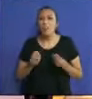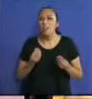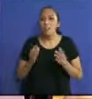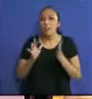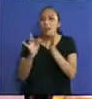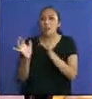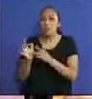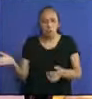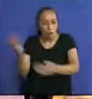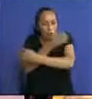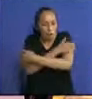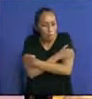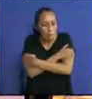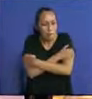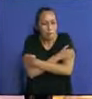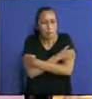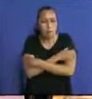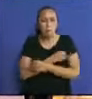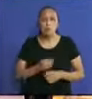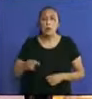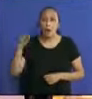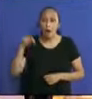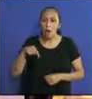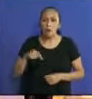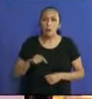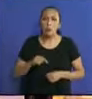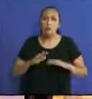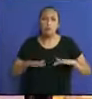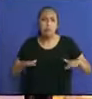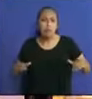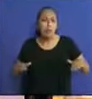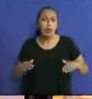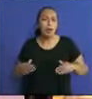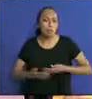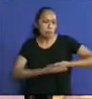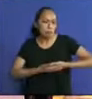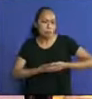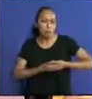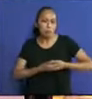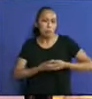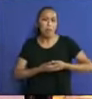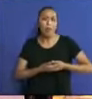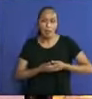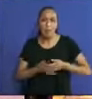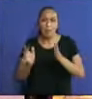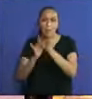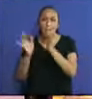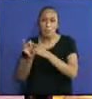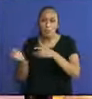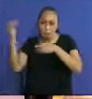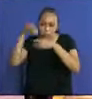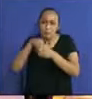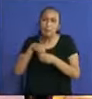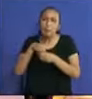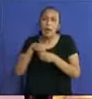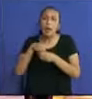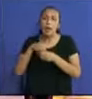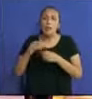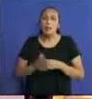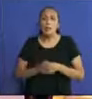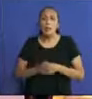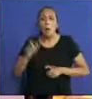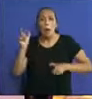los pequeños de hoy, es decir, amarlo en los últimos, servirlo en los